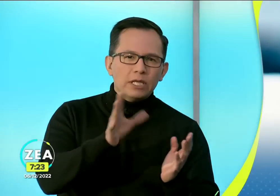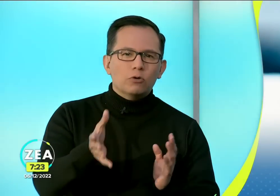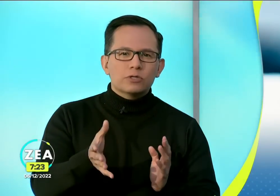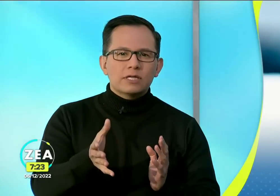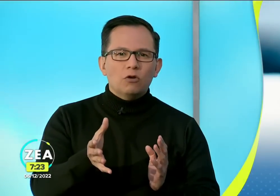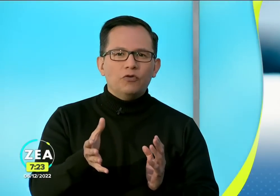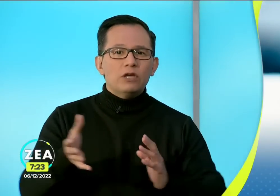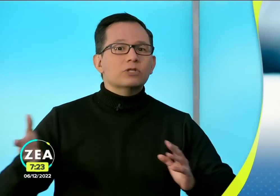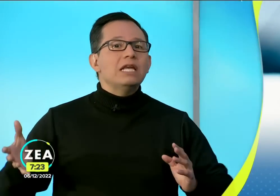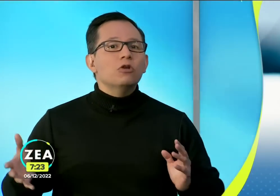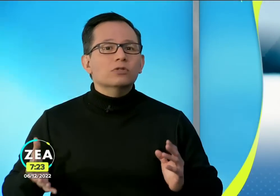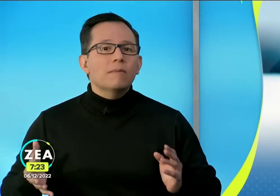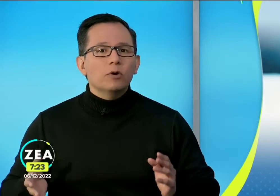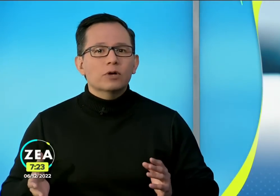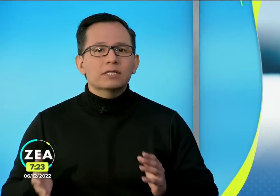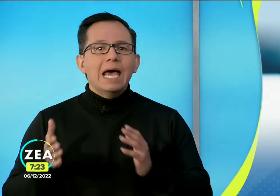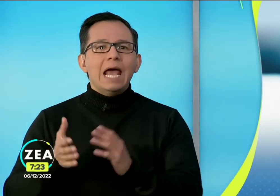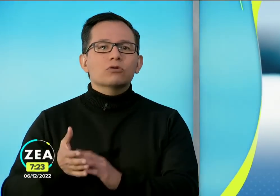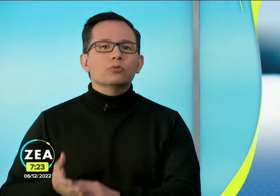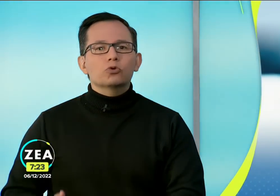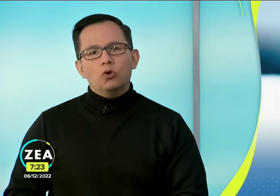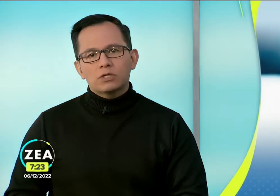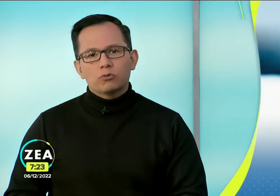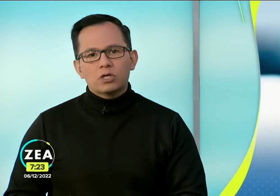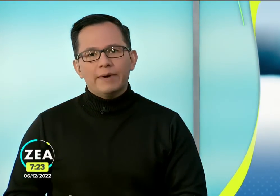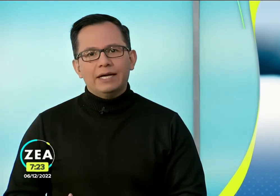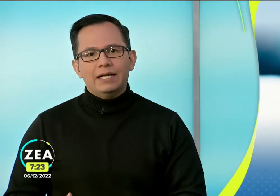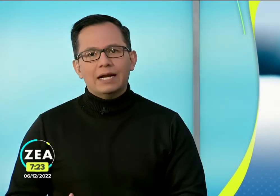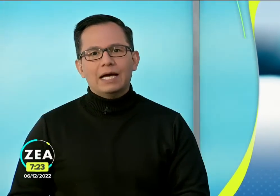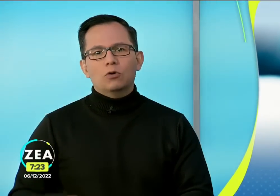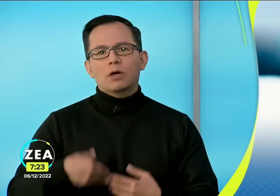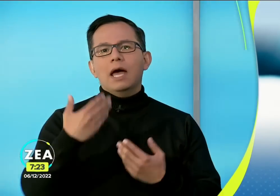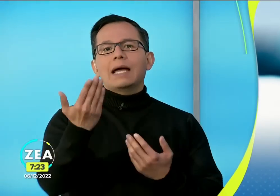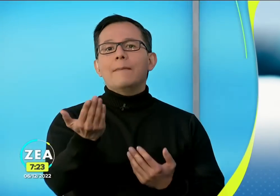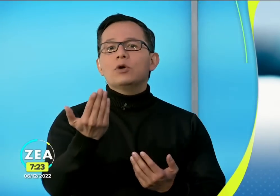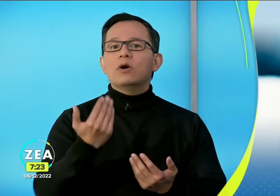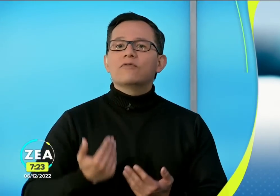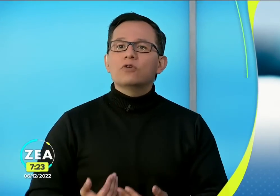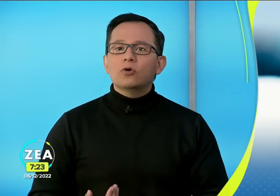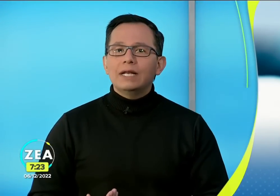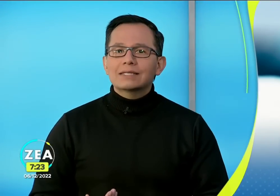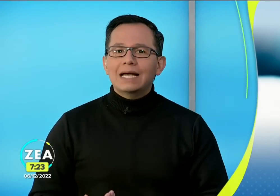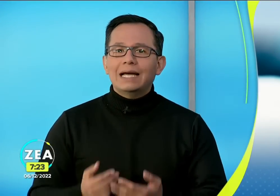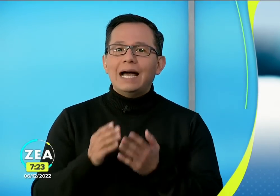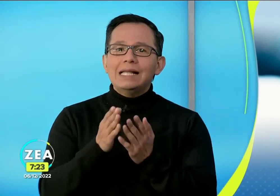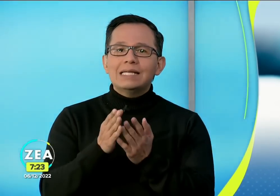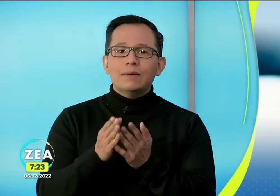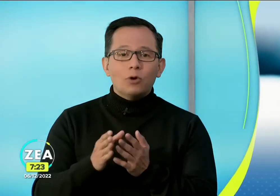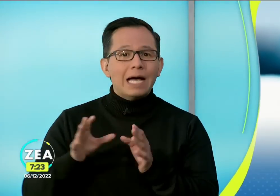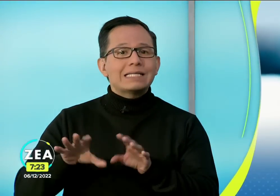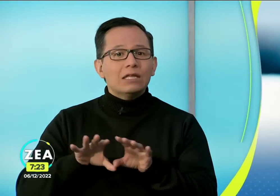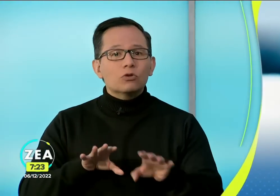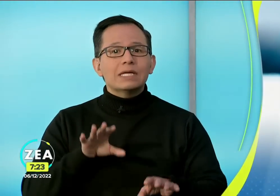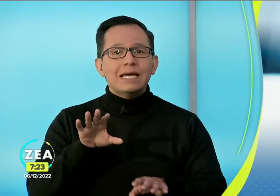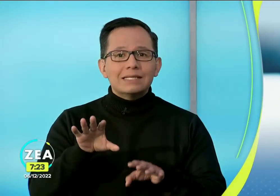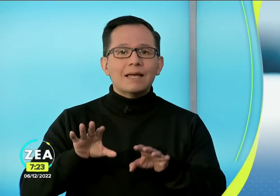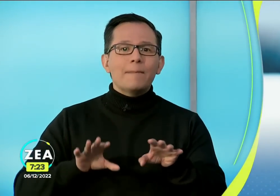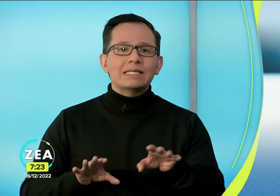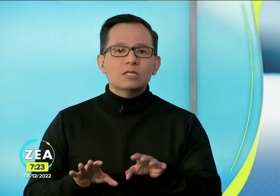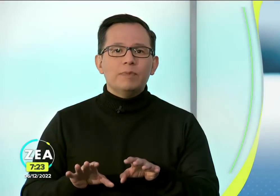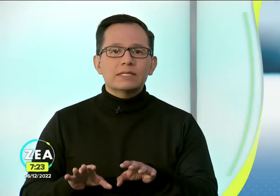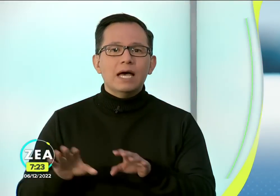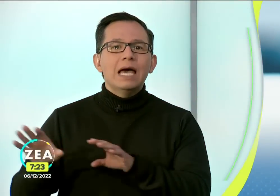luego vinieron los escalofríos y los temblores en los músculos que buscaban generar calor cambió el flujo de la sangre al cerebro haciéndose